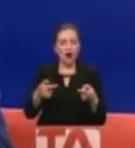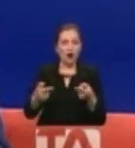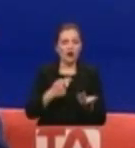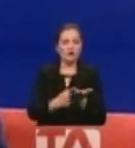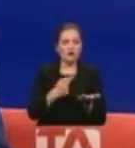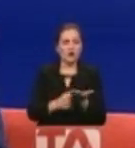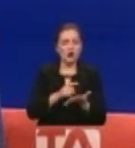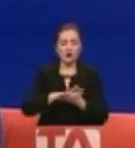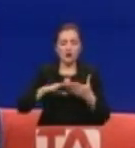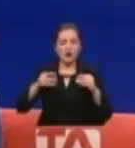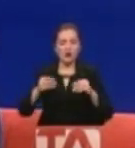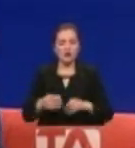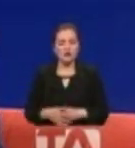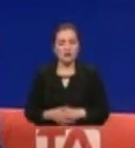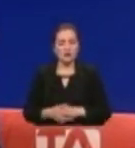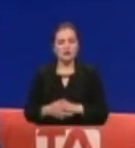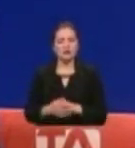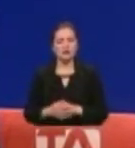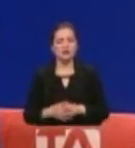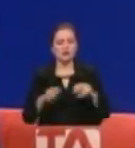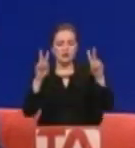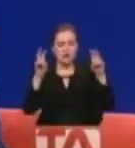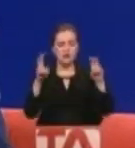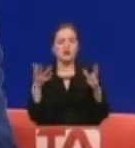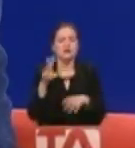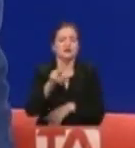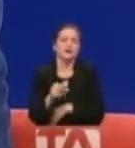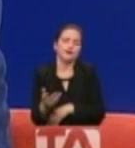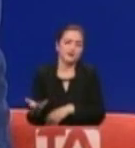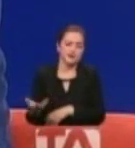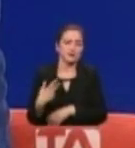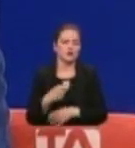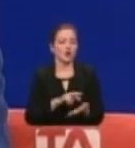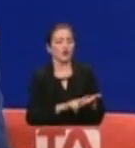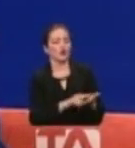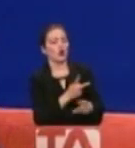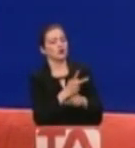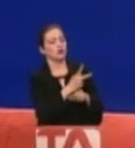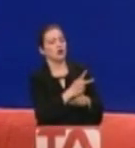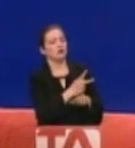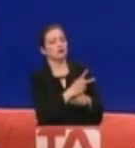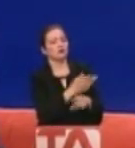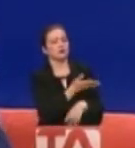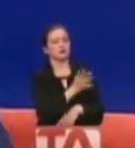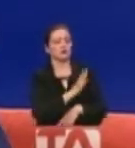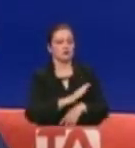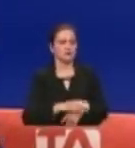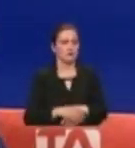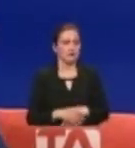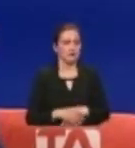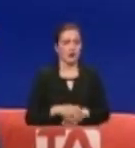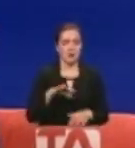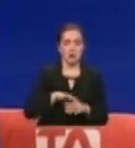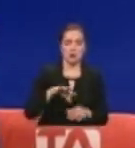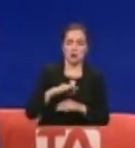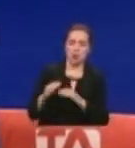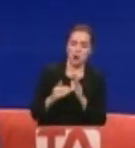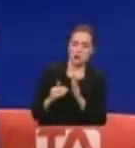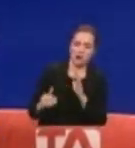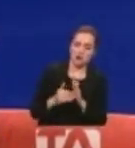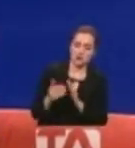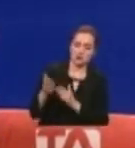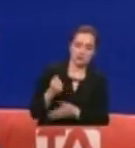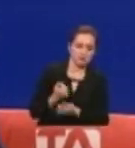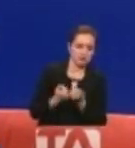etcétera, pero que no sea esa cosa de que sesión del Consejo, por sesión del Consejo, los votos vayan